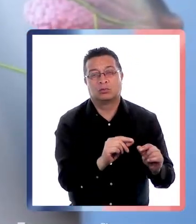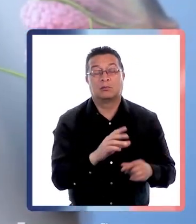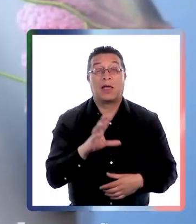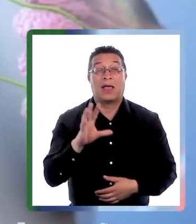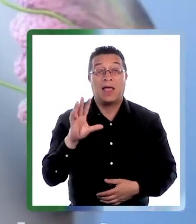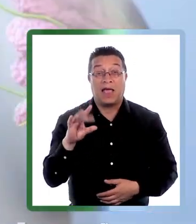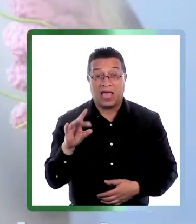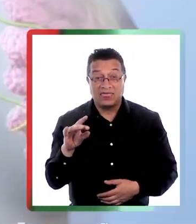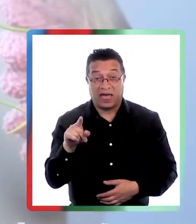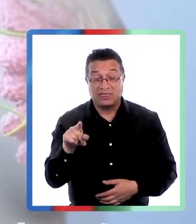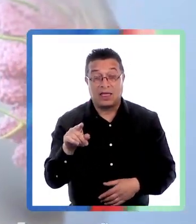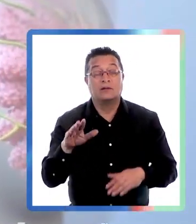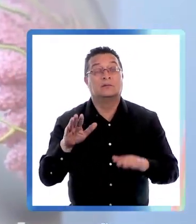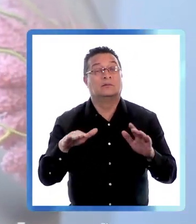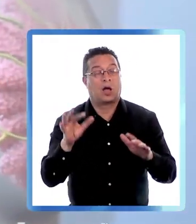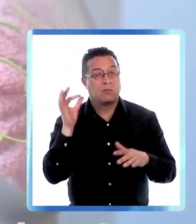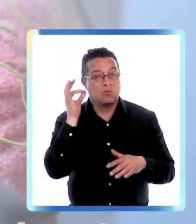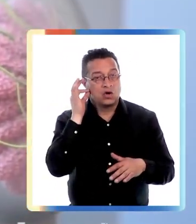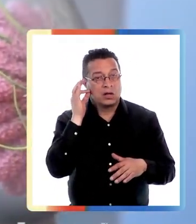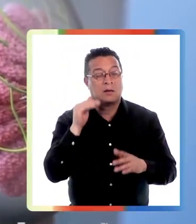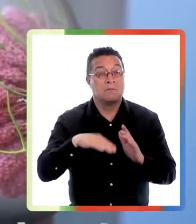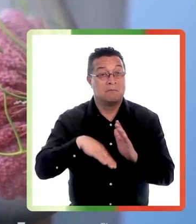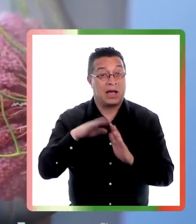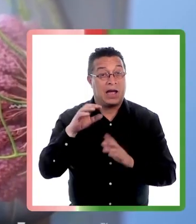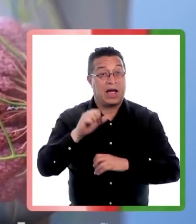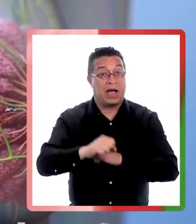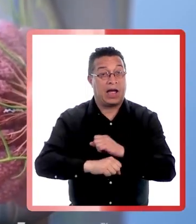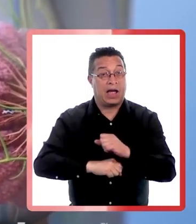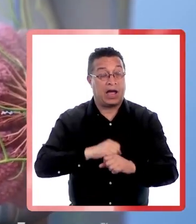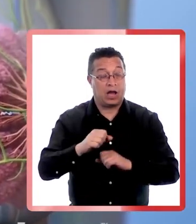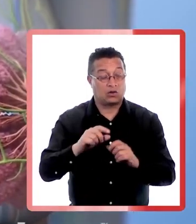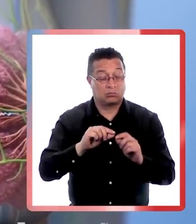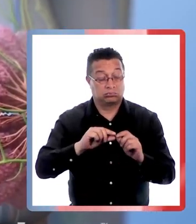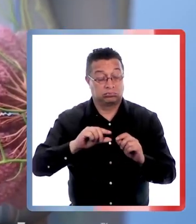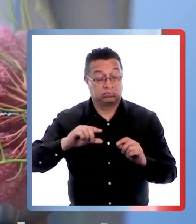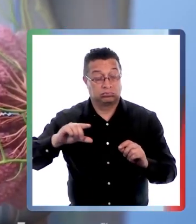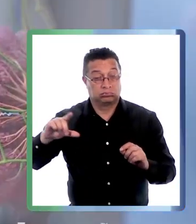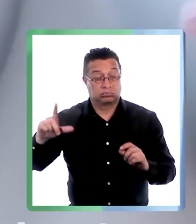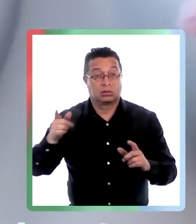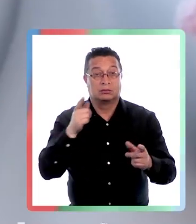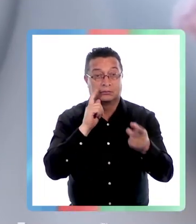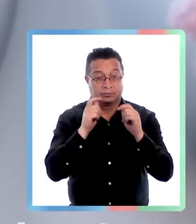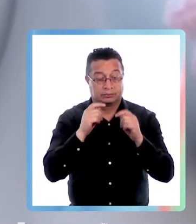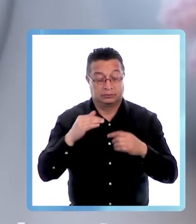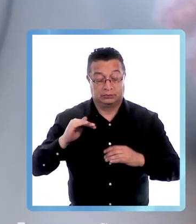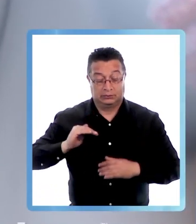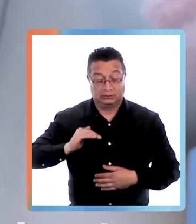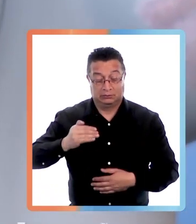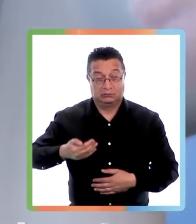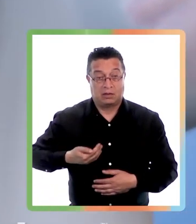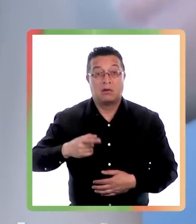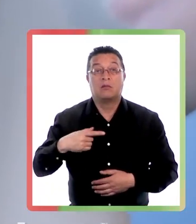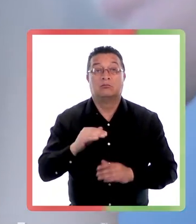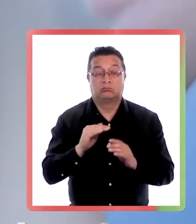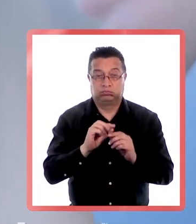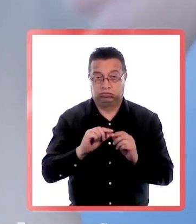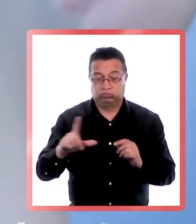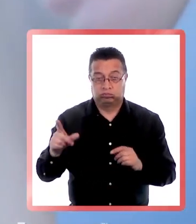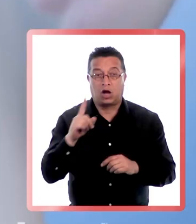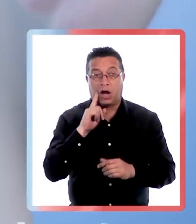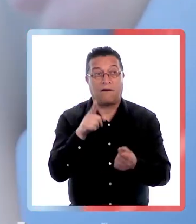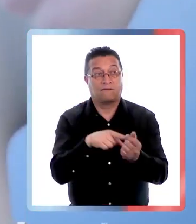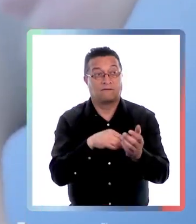La edad, en la medida en que la mujer va teniendo más años, su riesgo de hacer un cáncer de mama aumenta.